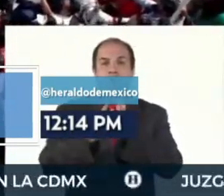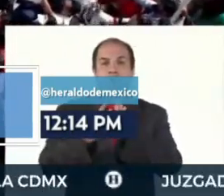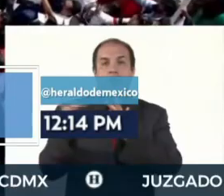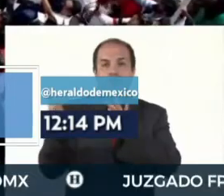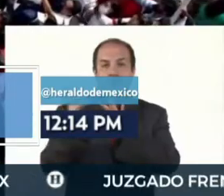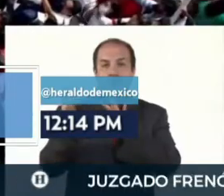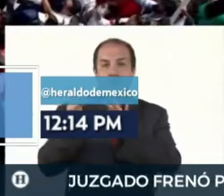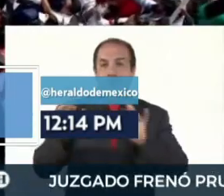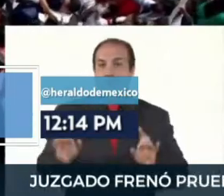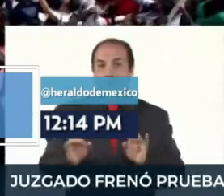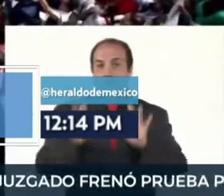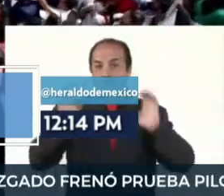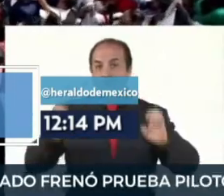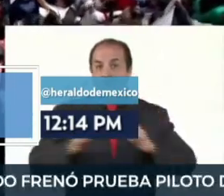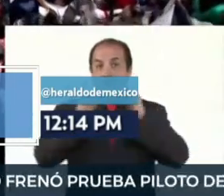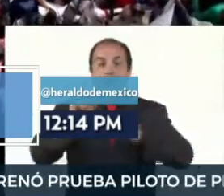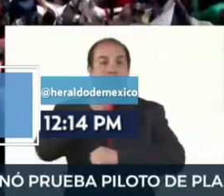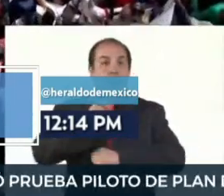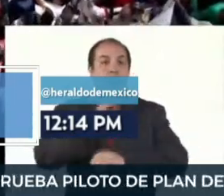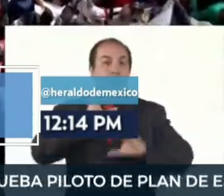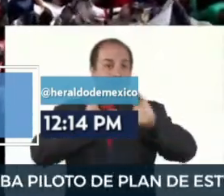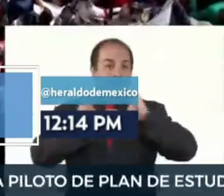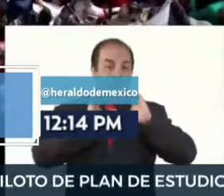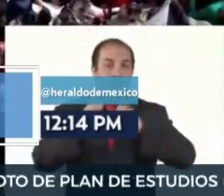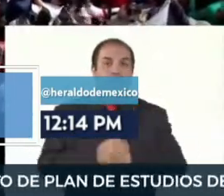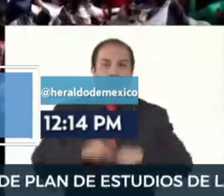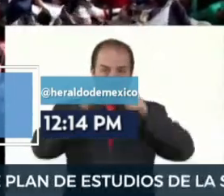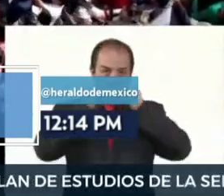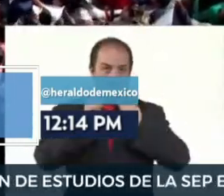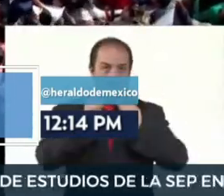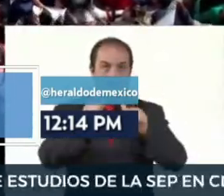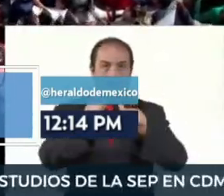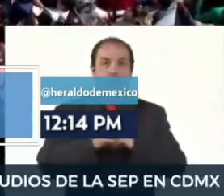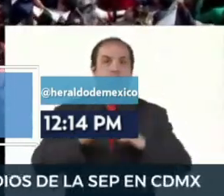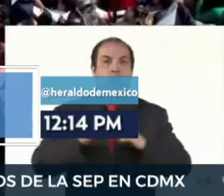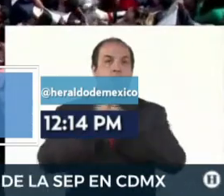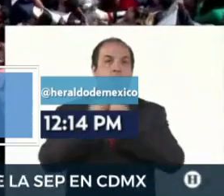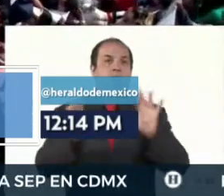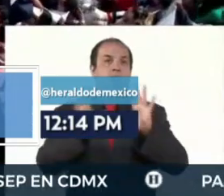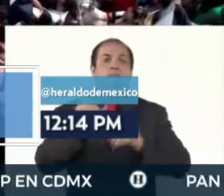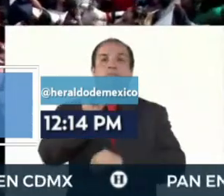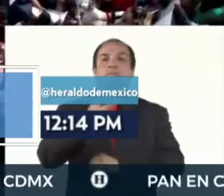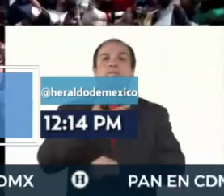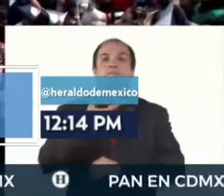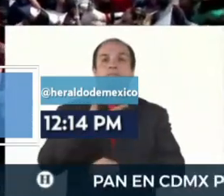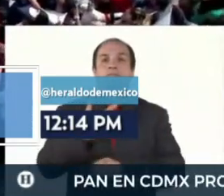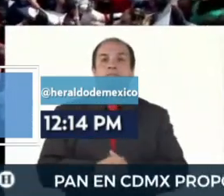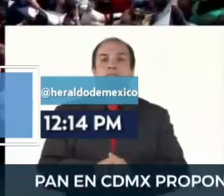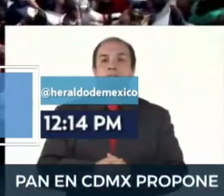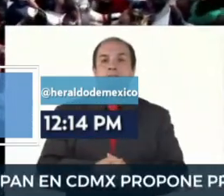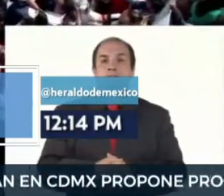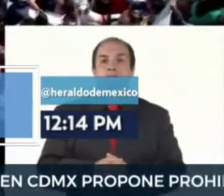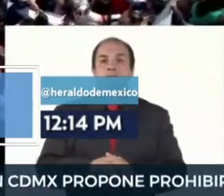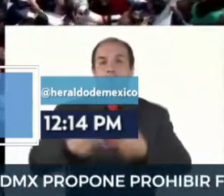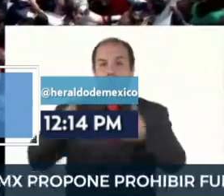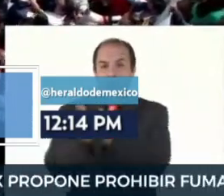evidentemente con sus peticiones y también con lo que ellos esperarían que cambiara aquí en la capital del país. Omar, como tú lo puedes ver, aquí afuera